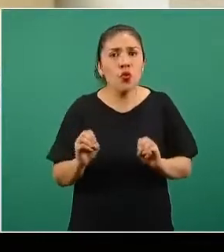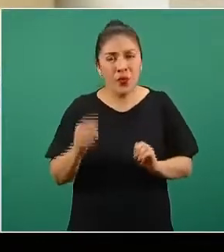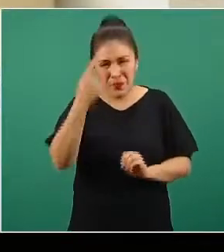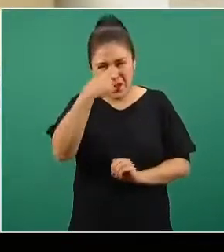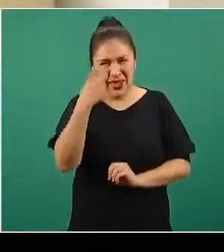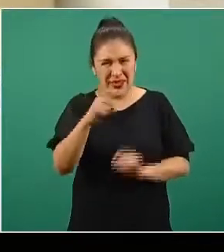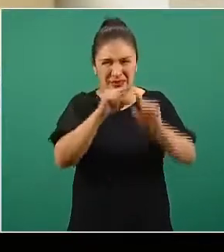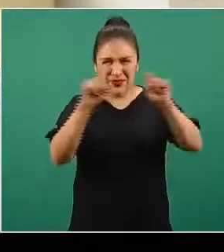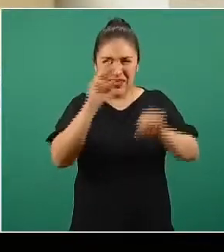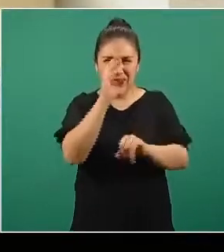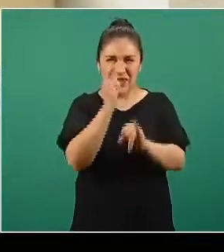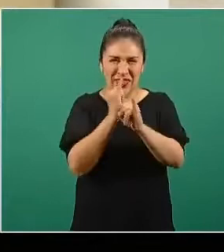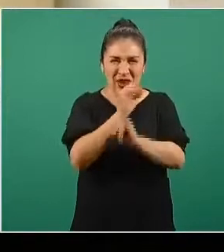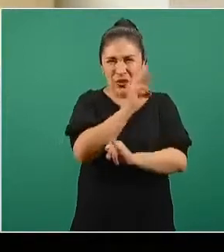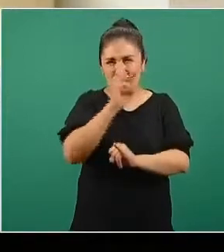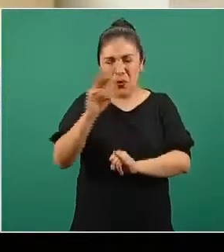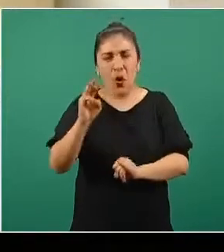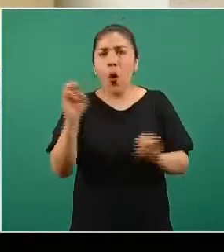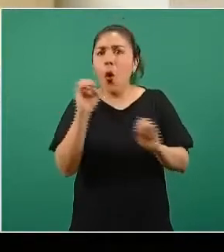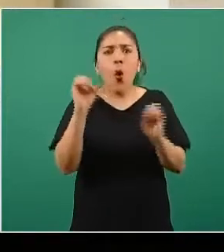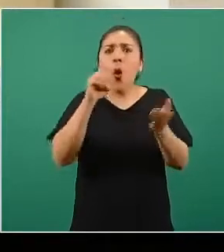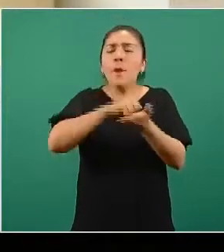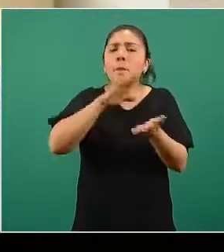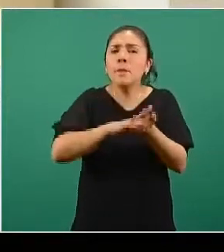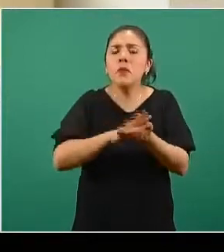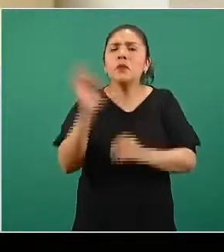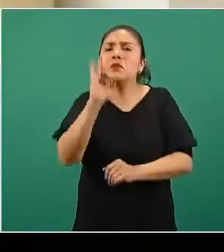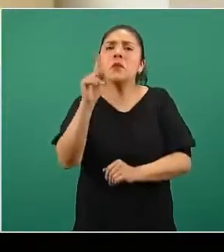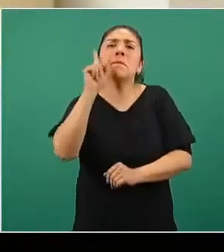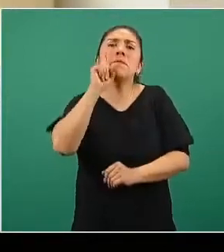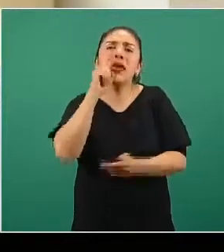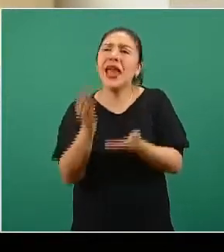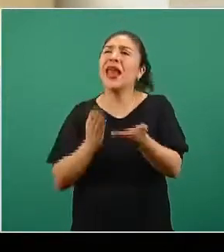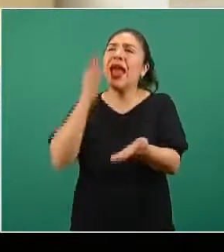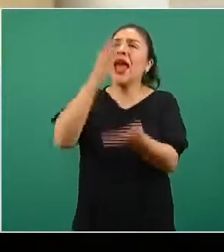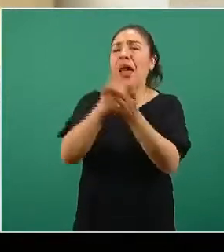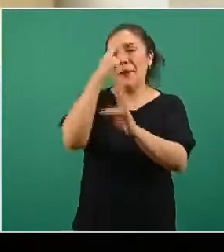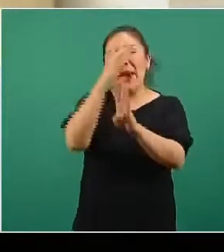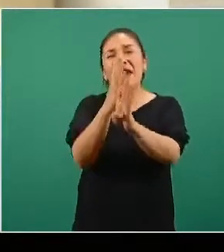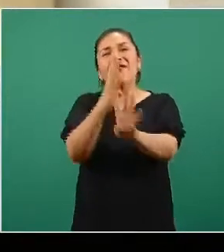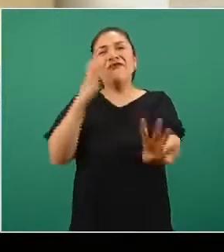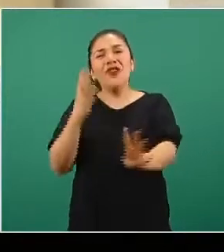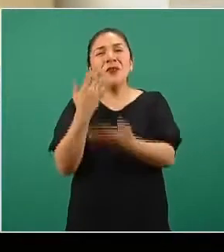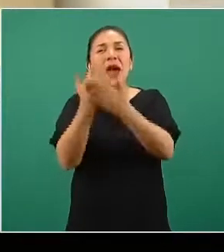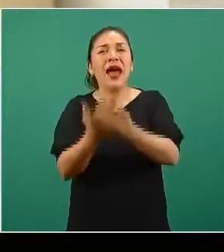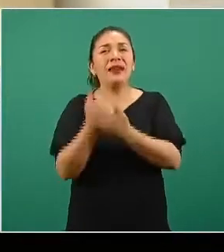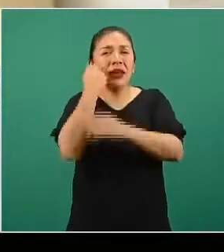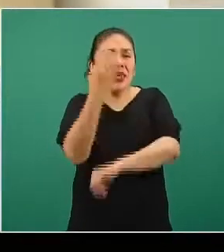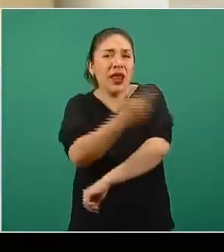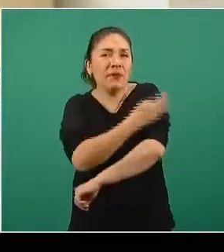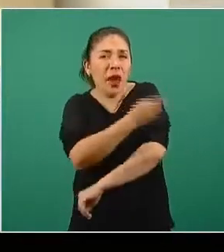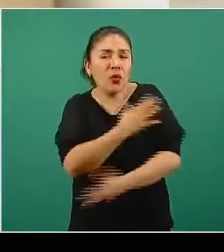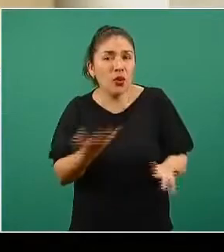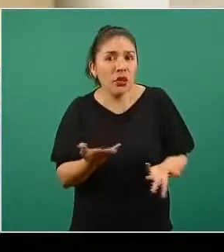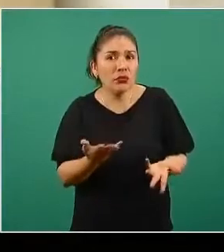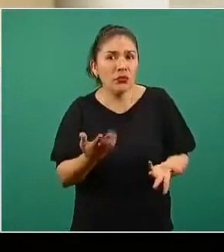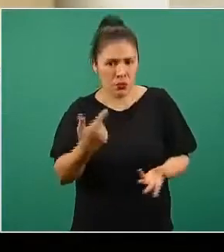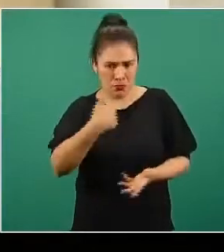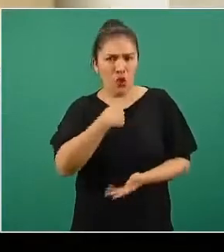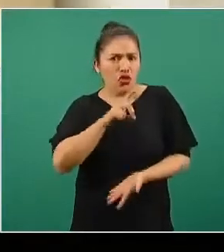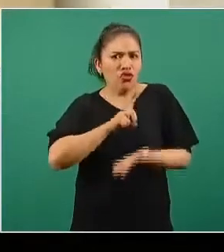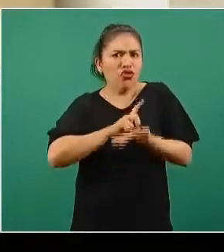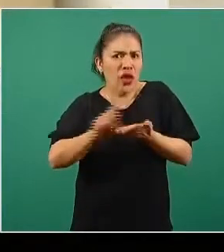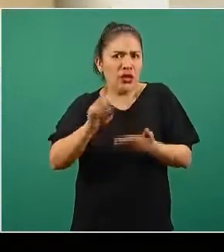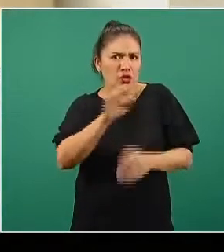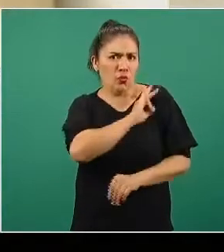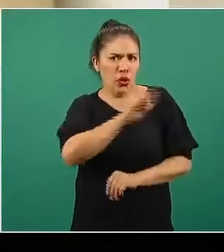Mi Vacuna, y que lleguen el día de mañana a formarse y ellos argumenten, ¿sabes qué? Es mi derecho